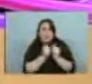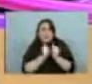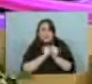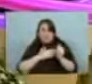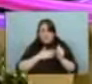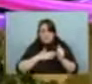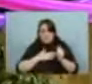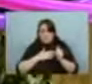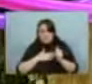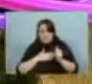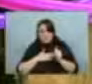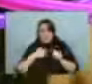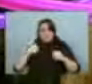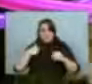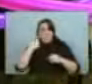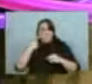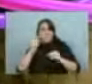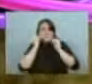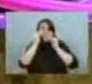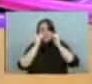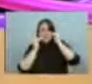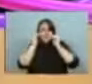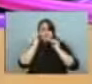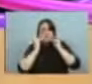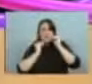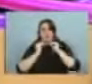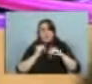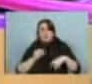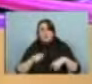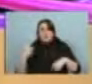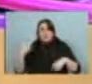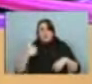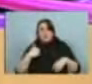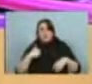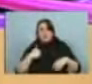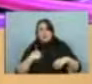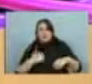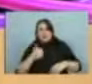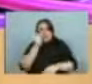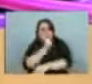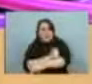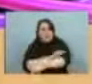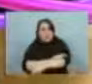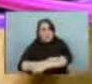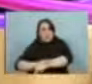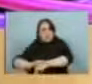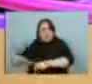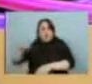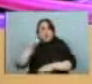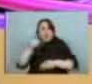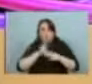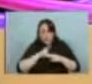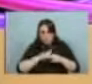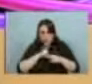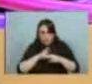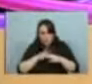tú, mil besos te daré. Grabaré tu nombre tatuado en mi piel. Sueño el momento en que